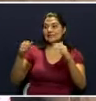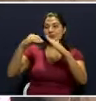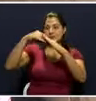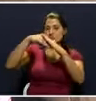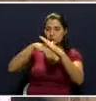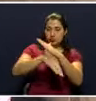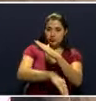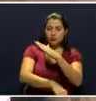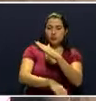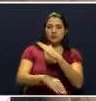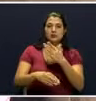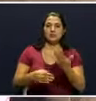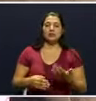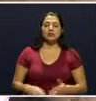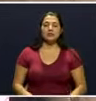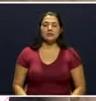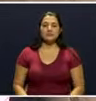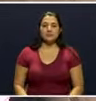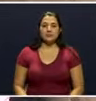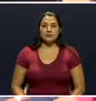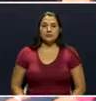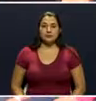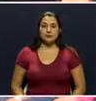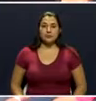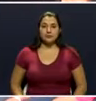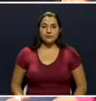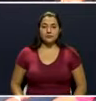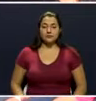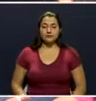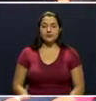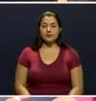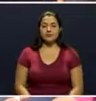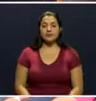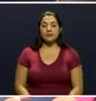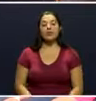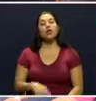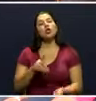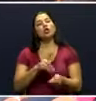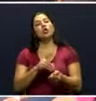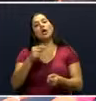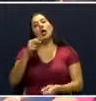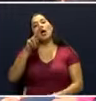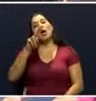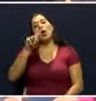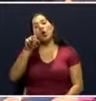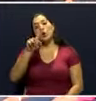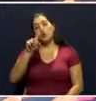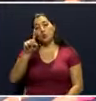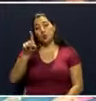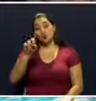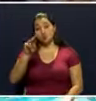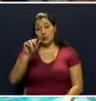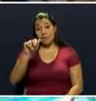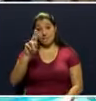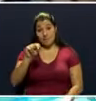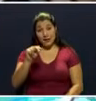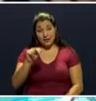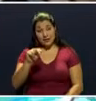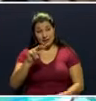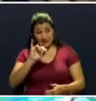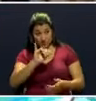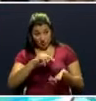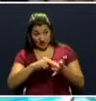una situación de transmisión más sostenida. Doctora Guzmán, ¿estamos hablando de